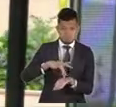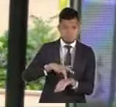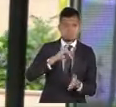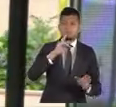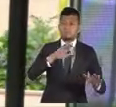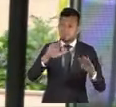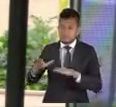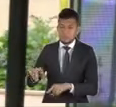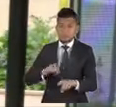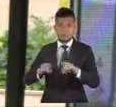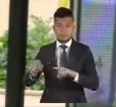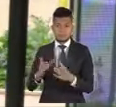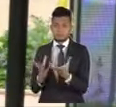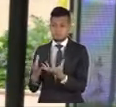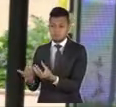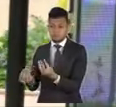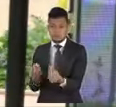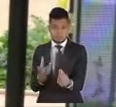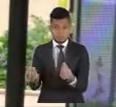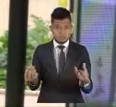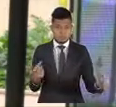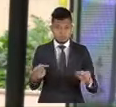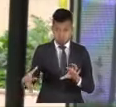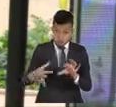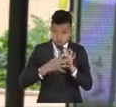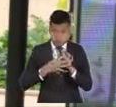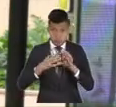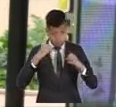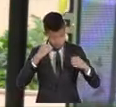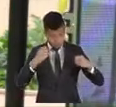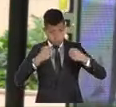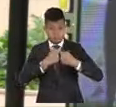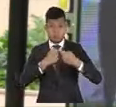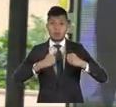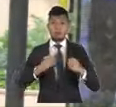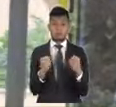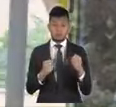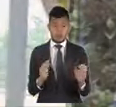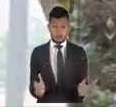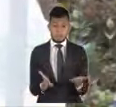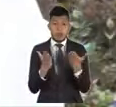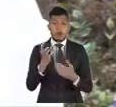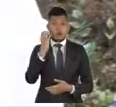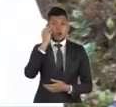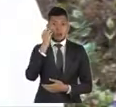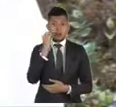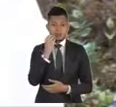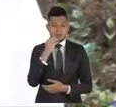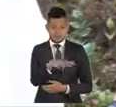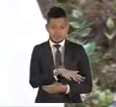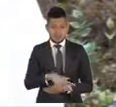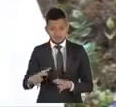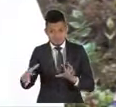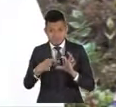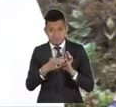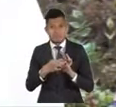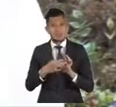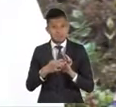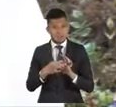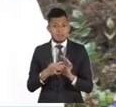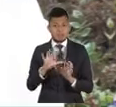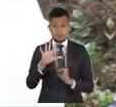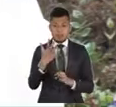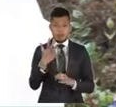diferentes sectores que se adhirieron a esta Alianza por el Hábitat de Bogotá, el Mejor Hogar, que consolidamos a partir de este 5 de